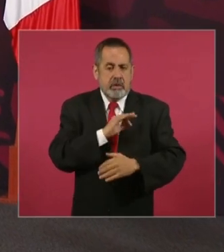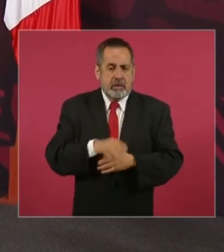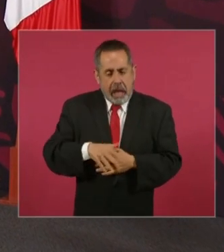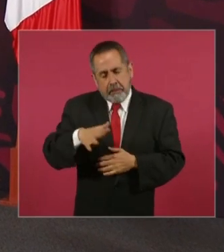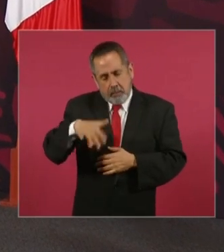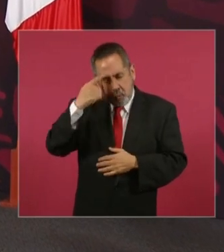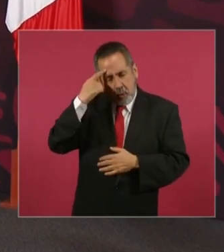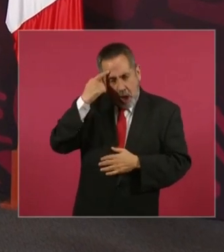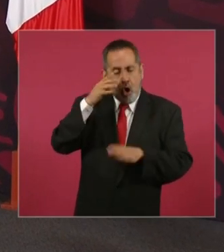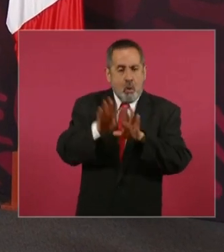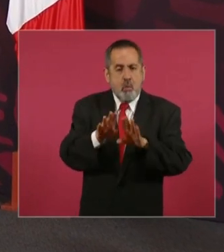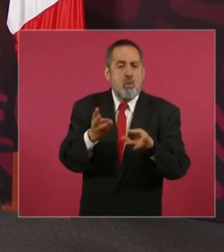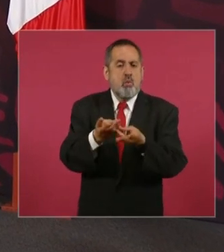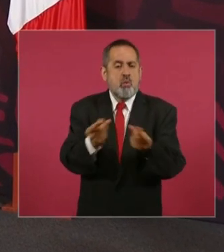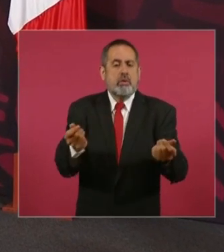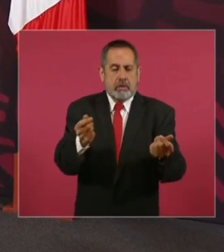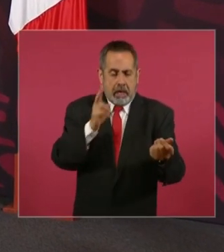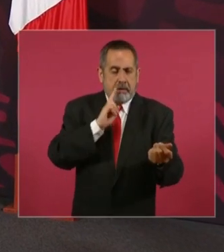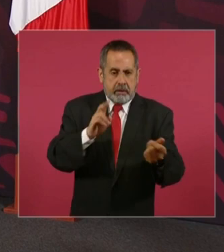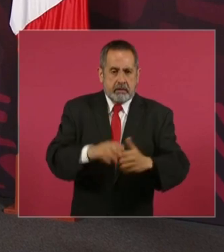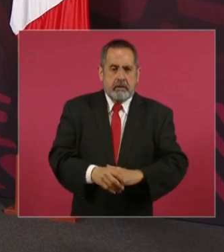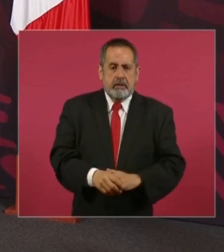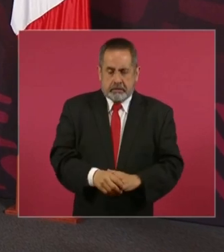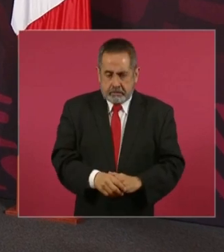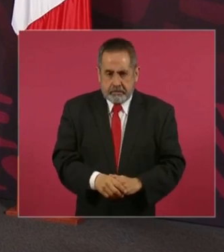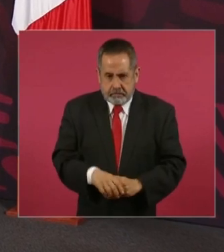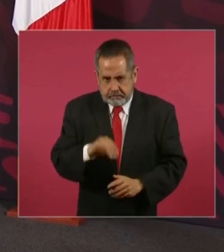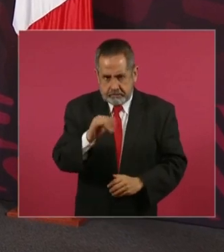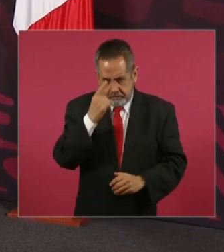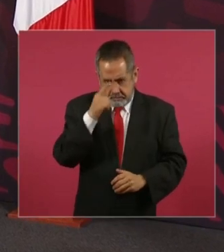buscar una solución. ¿Sí?